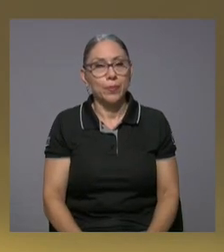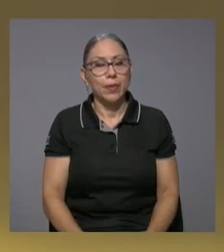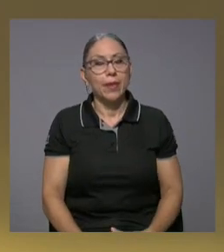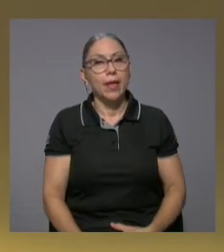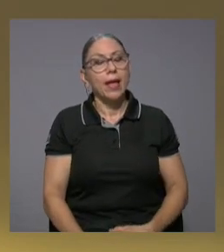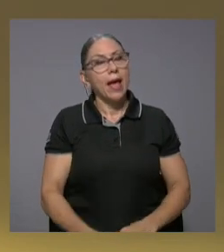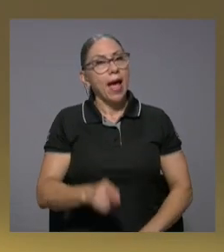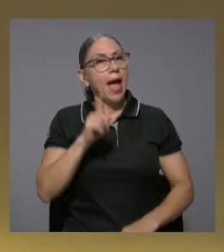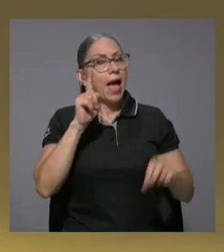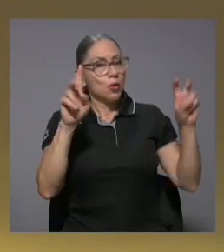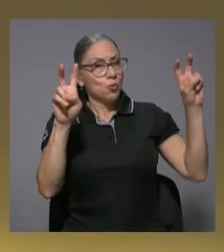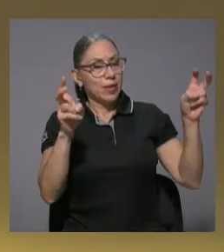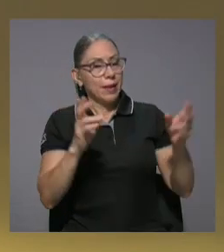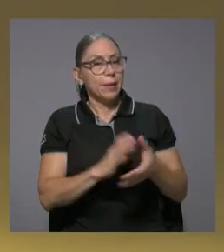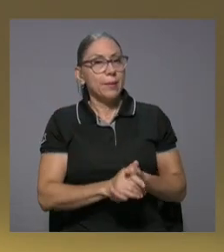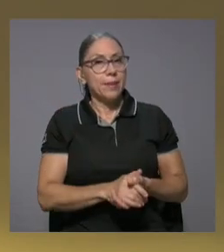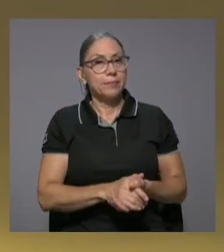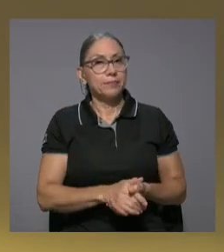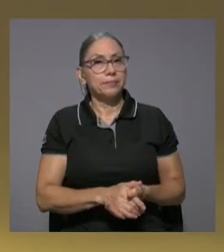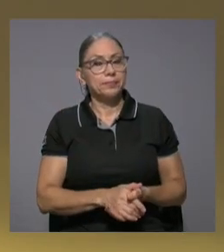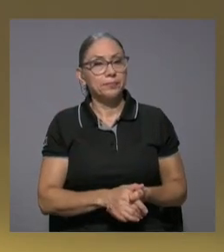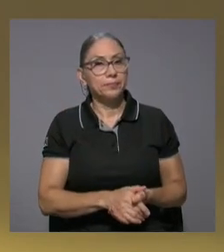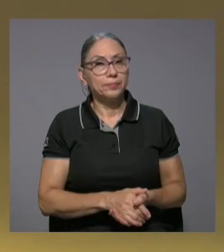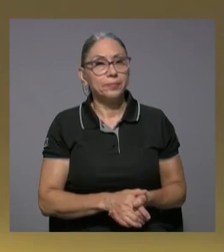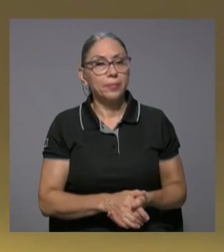Marcela, que